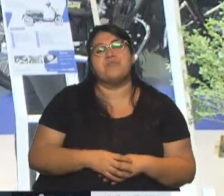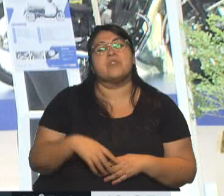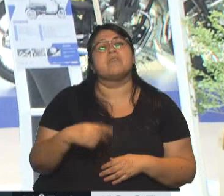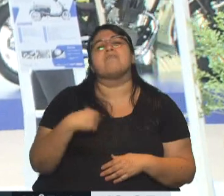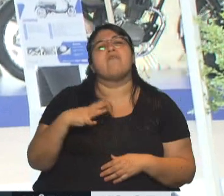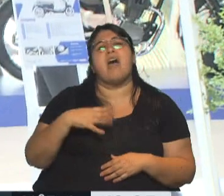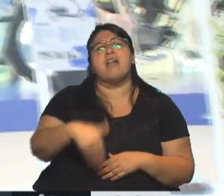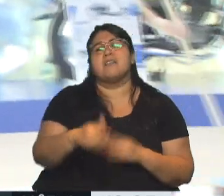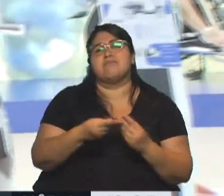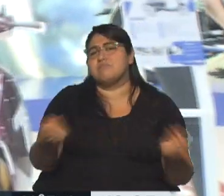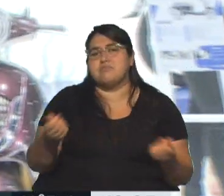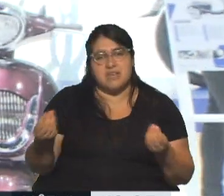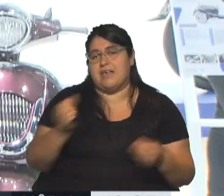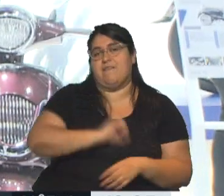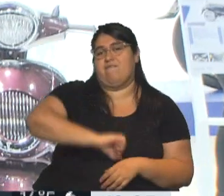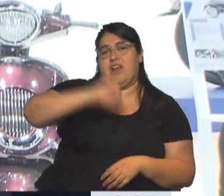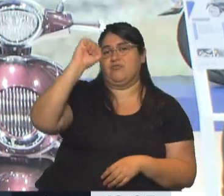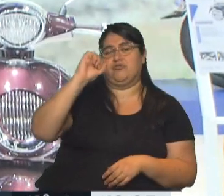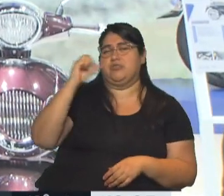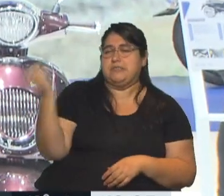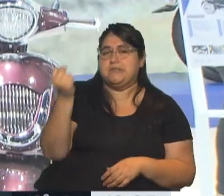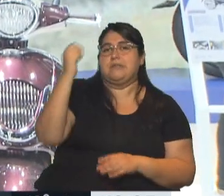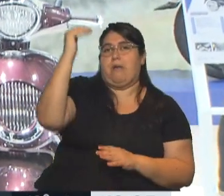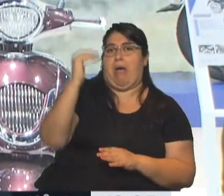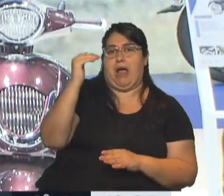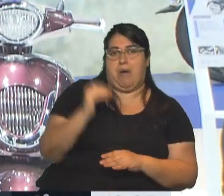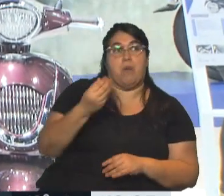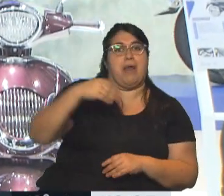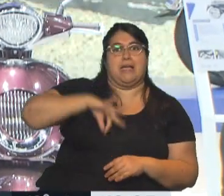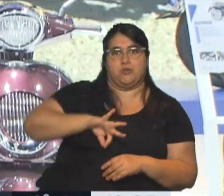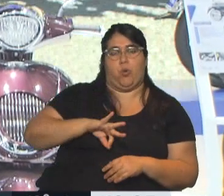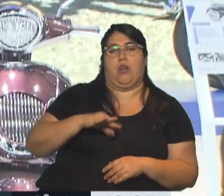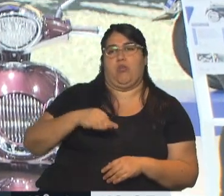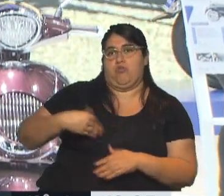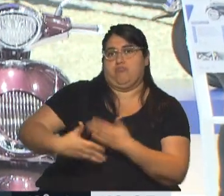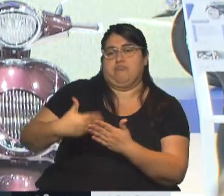terminar o bajar con la inflación para que el poder adquisitivo del salario se recupere.